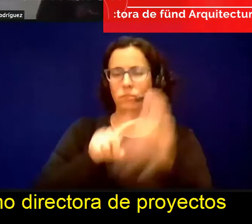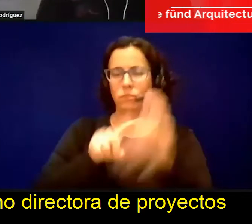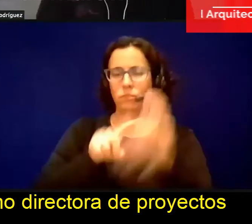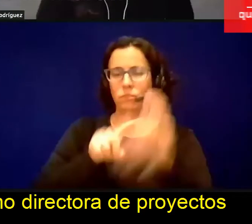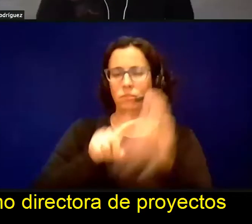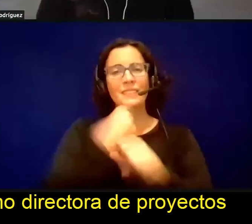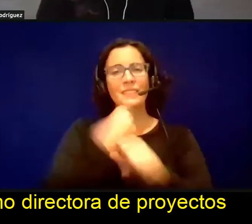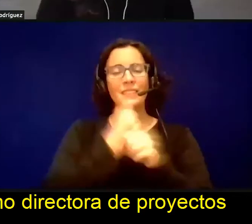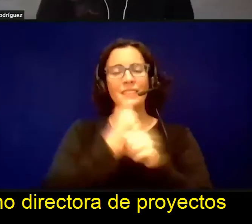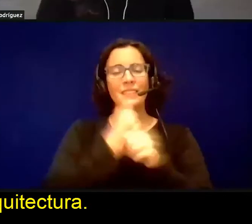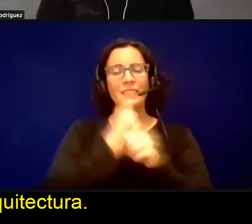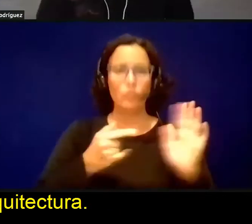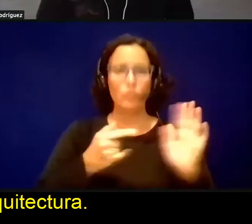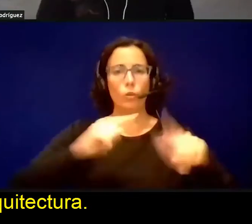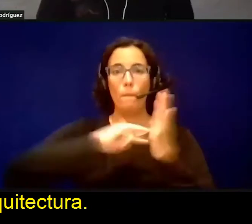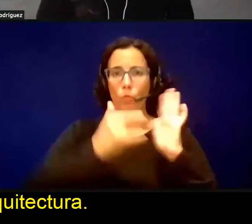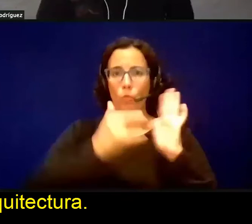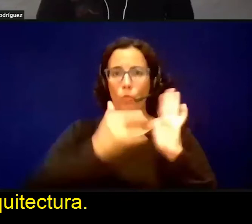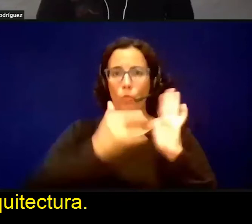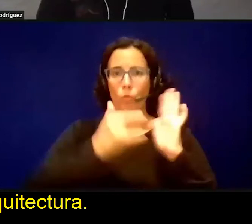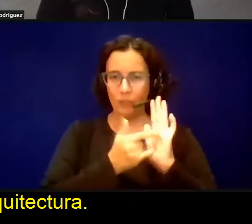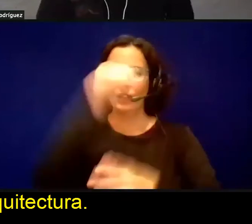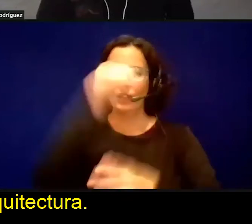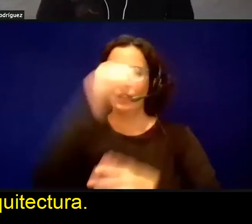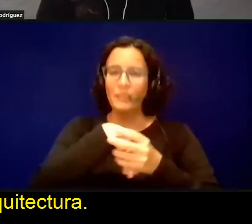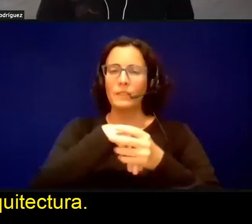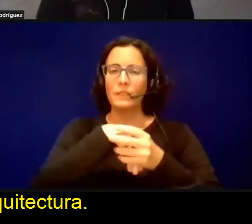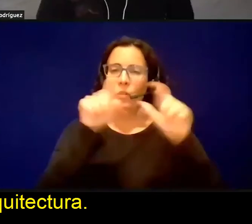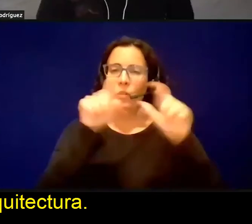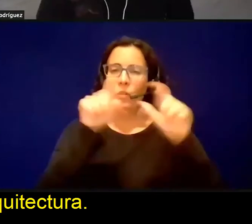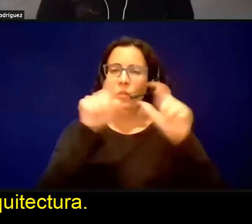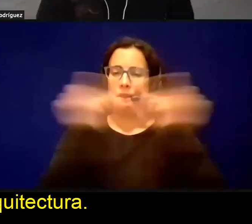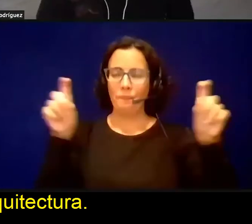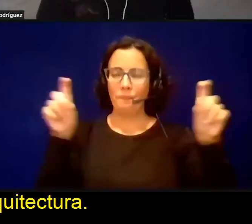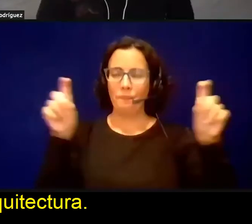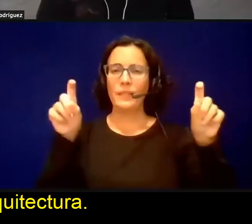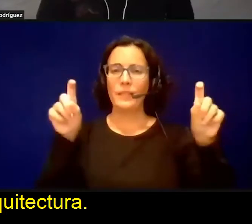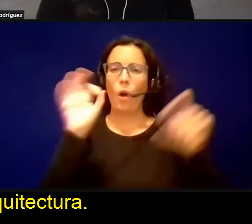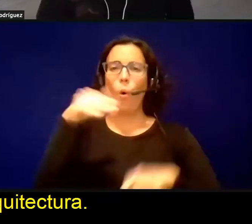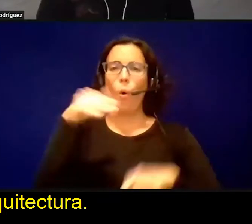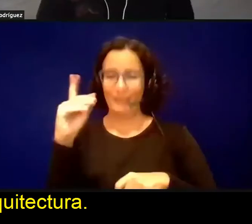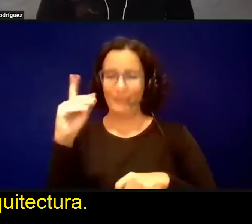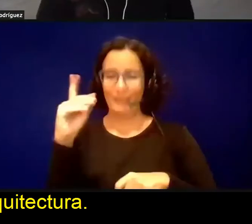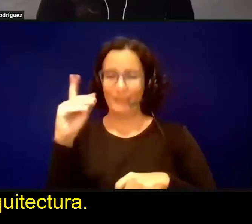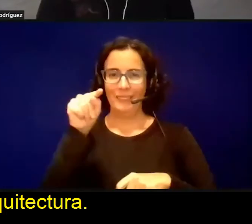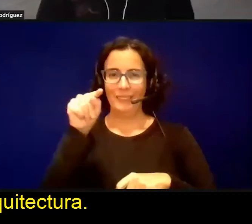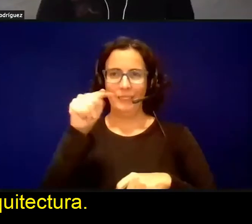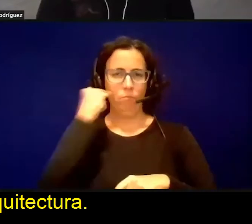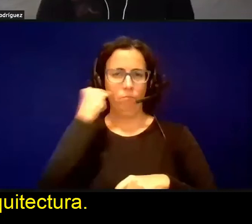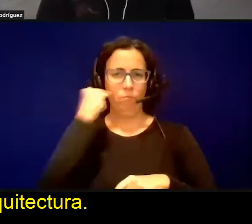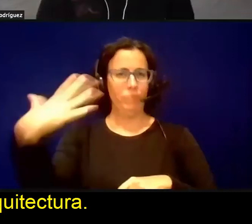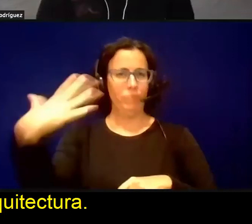proyectos en la firma de arquitectura OMA, del reconocido Ren